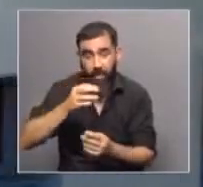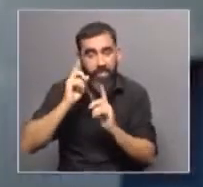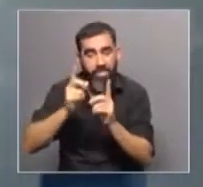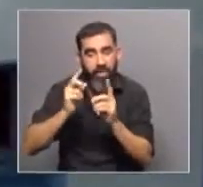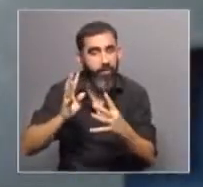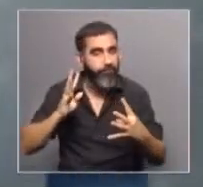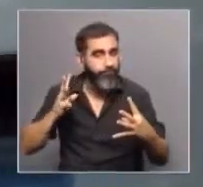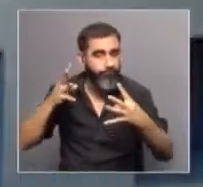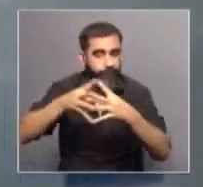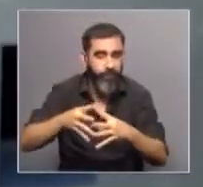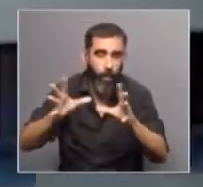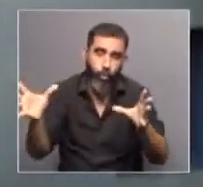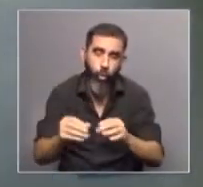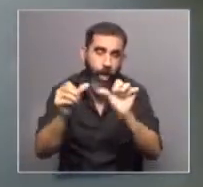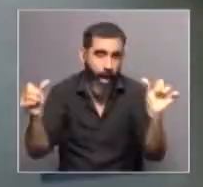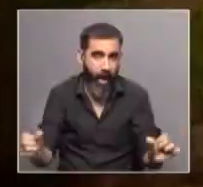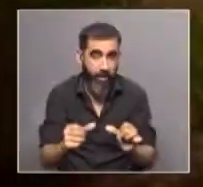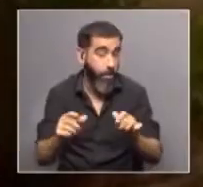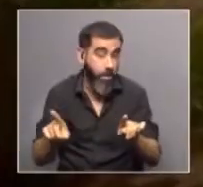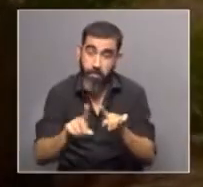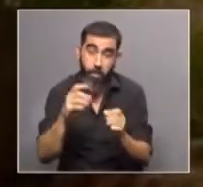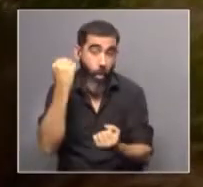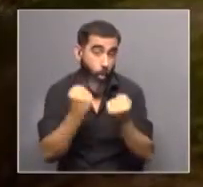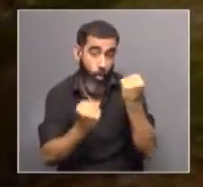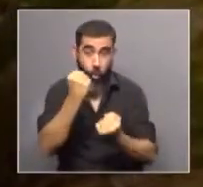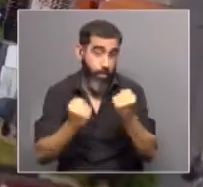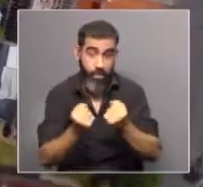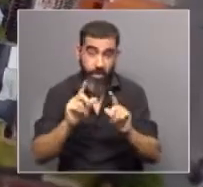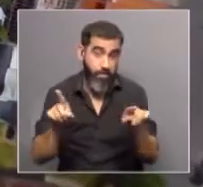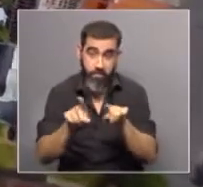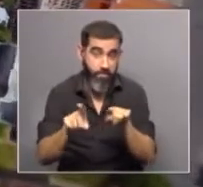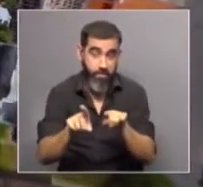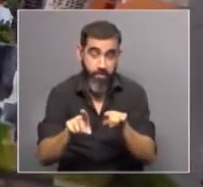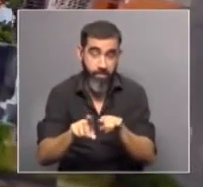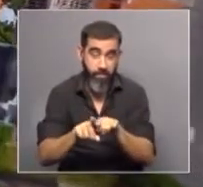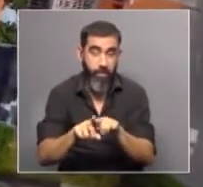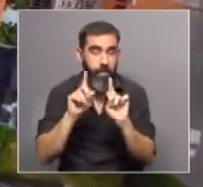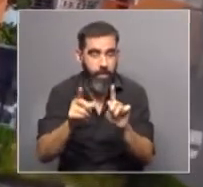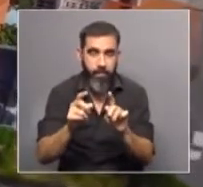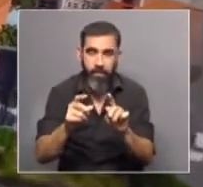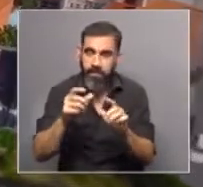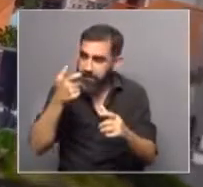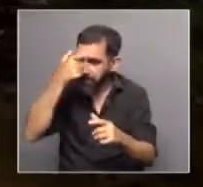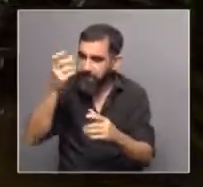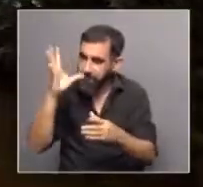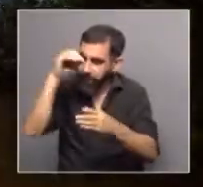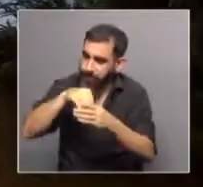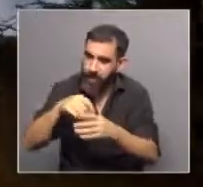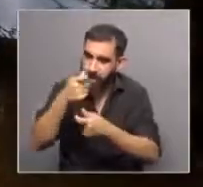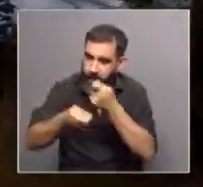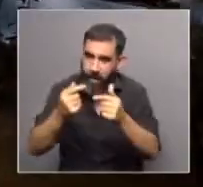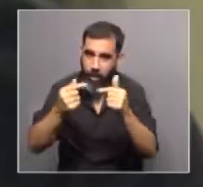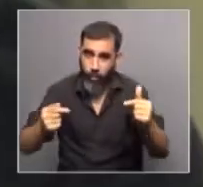ser transversal a todas las actividades humanas, así como son las finanzas para que las mismas tengan lugar, y que hay que ponerle ciencia a las cosas